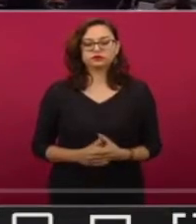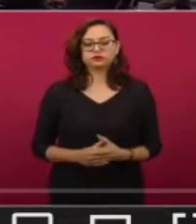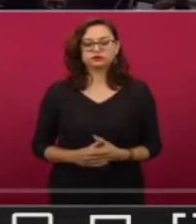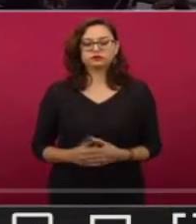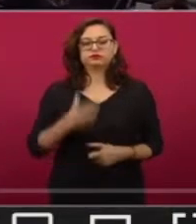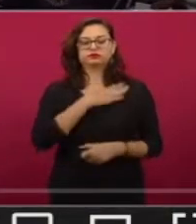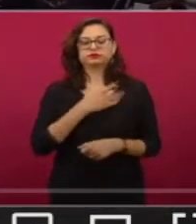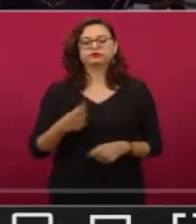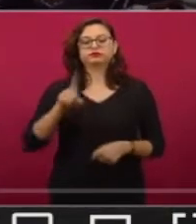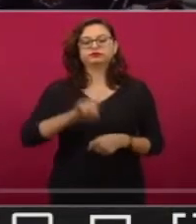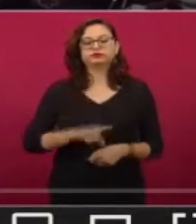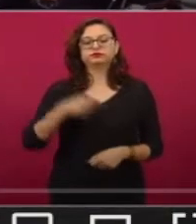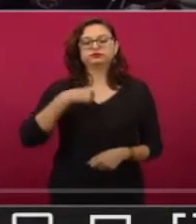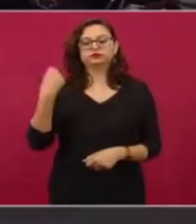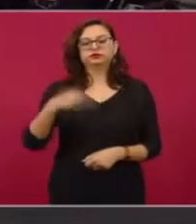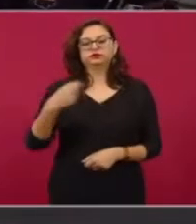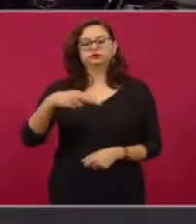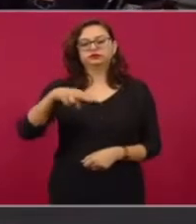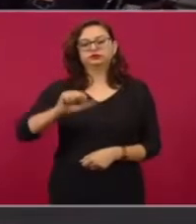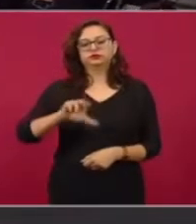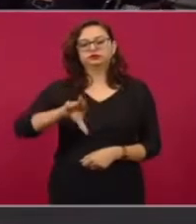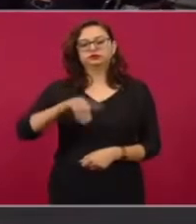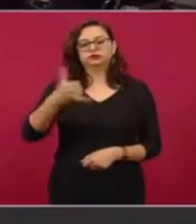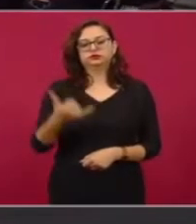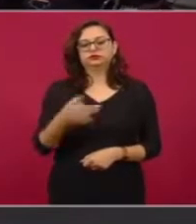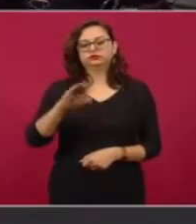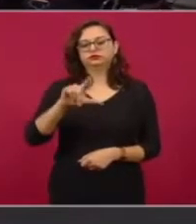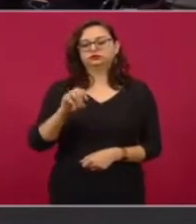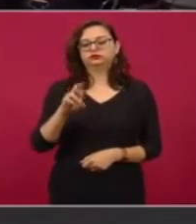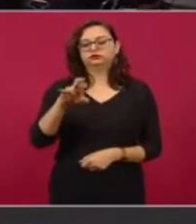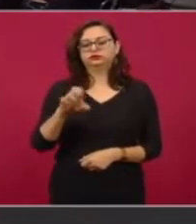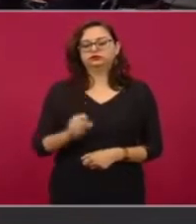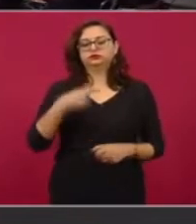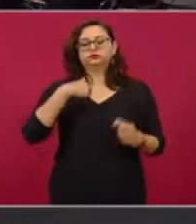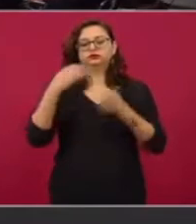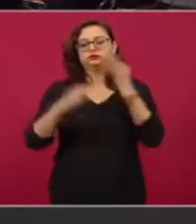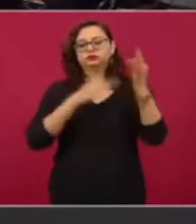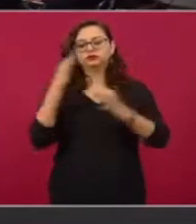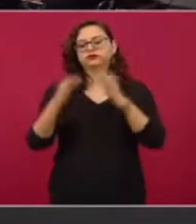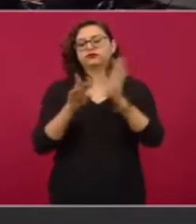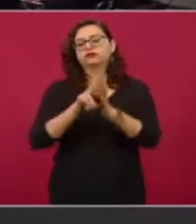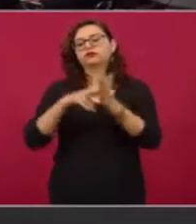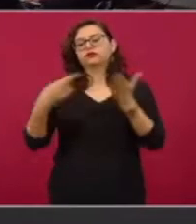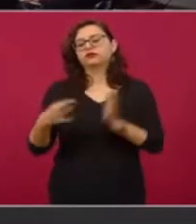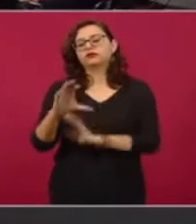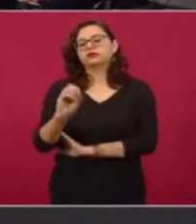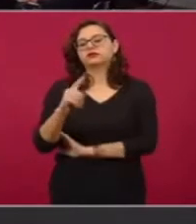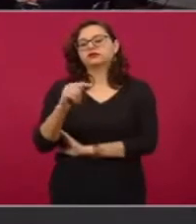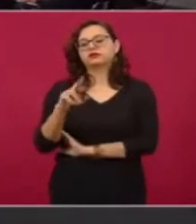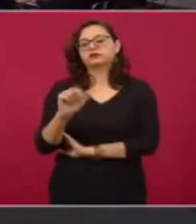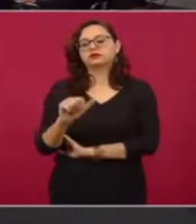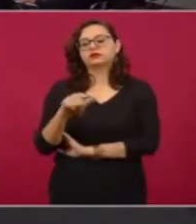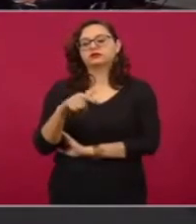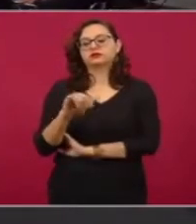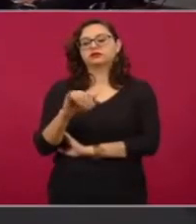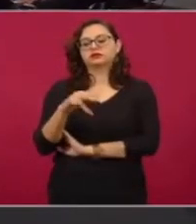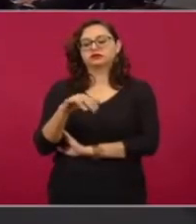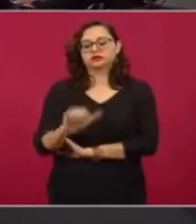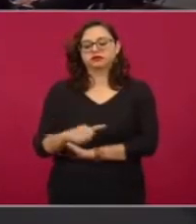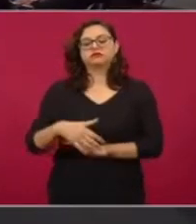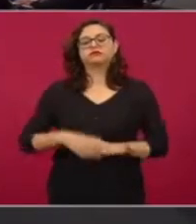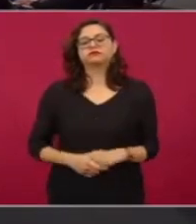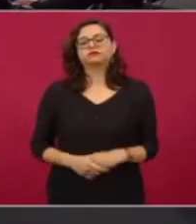buen día presidente nancy flores de la revista contralínea presidente bueno todos vimos el pasado 30 de diciembre